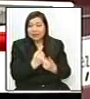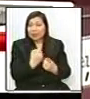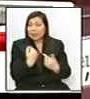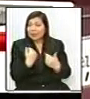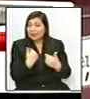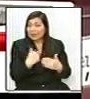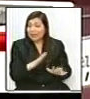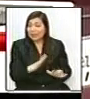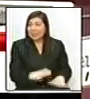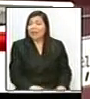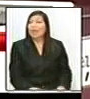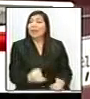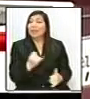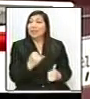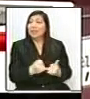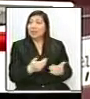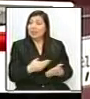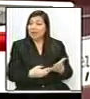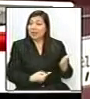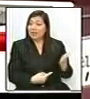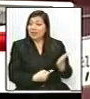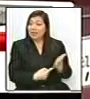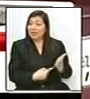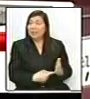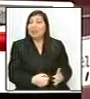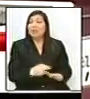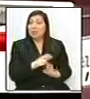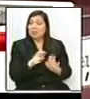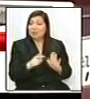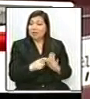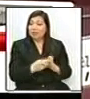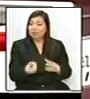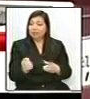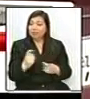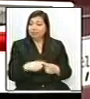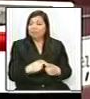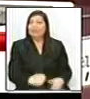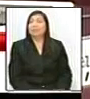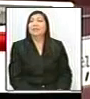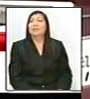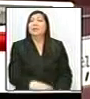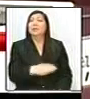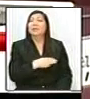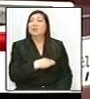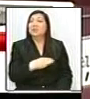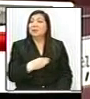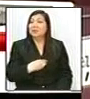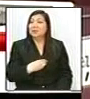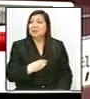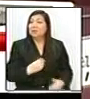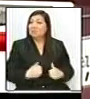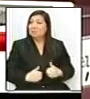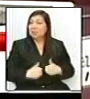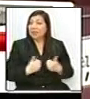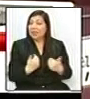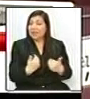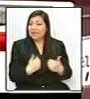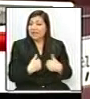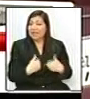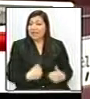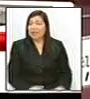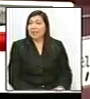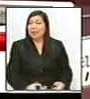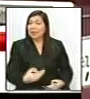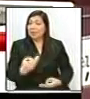vez culminado el expediente técnico, este proyecto de integración, el Ministerio de Vivienda tiene